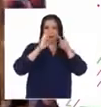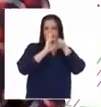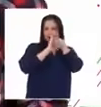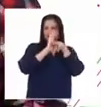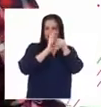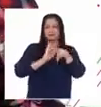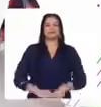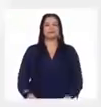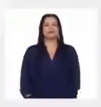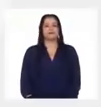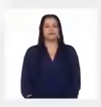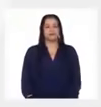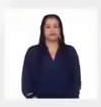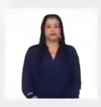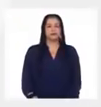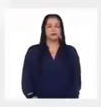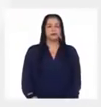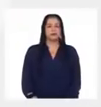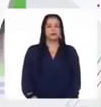video.